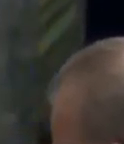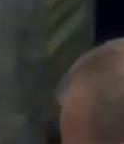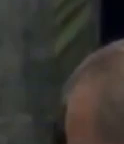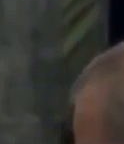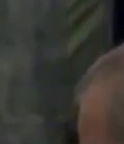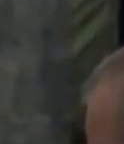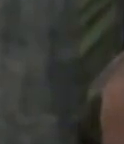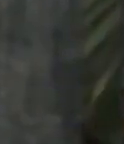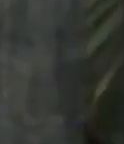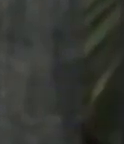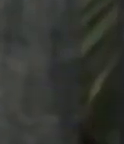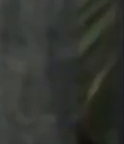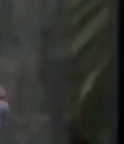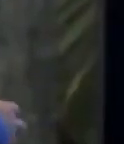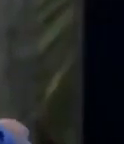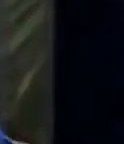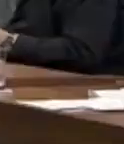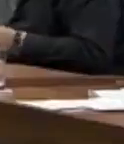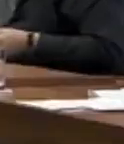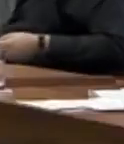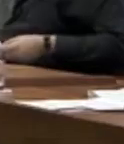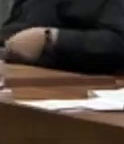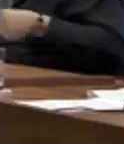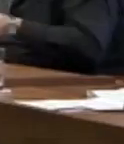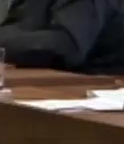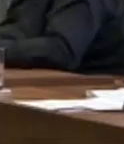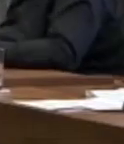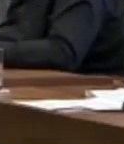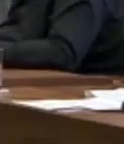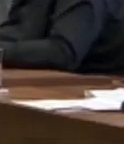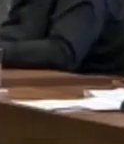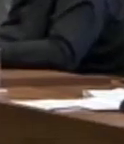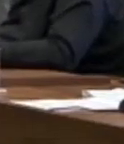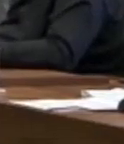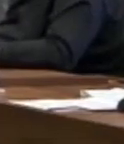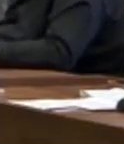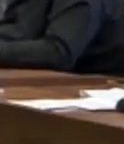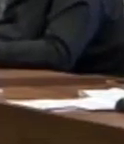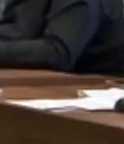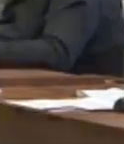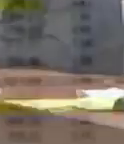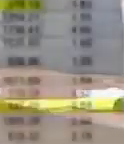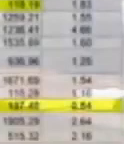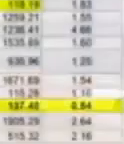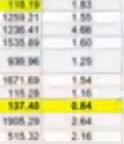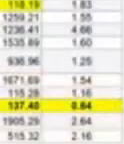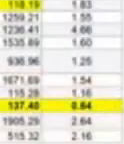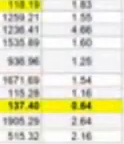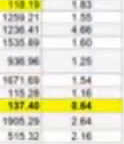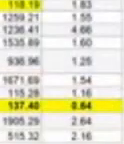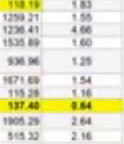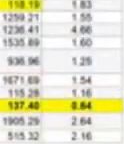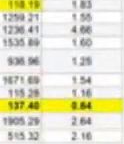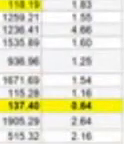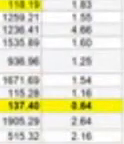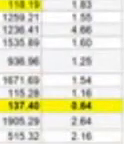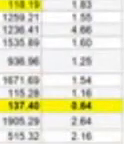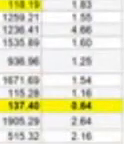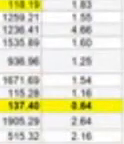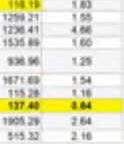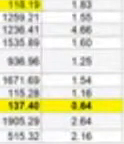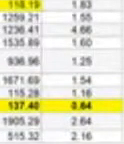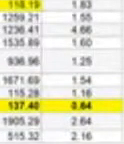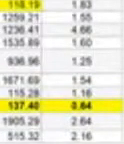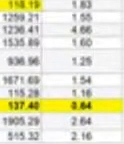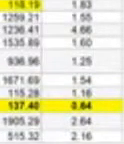en todo un grupo de países. Pero miren, ese indicador es mucho más favorable en Cuba que en una mayoría